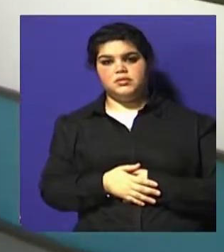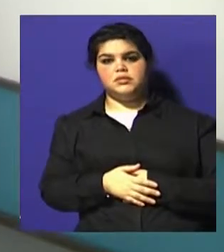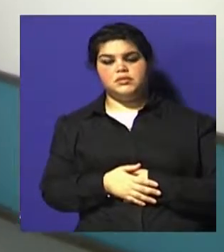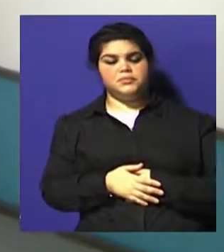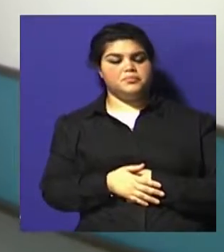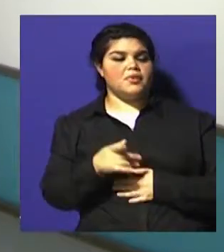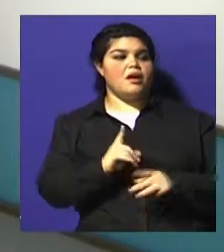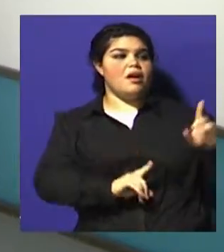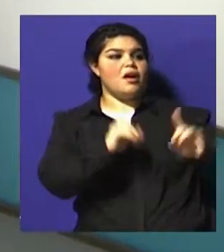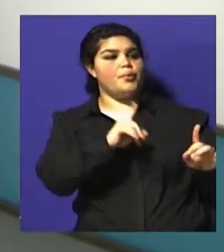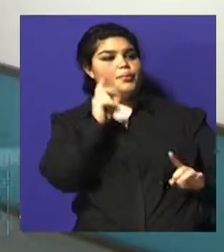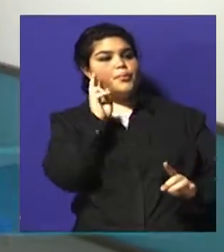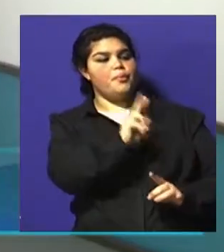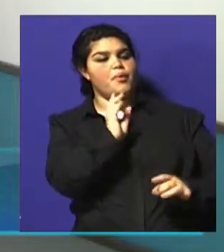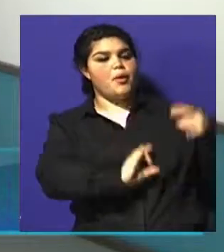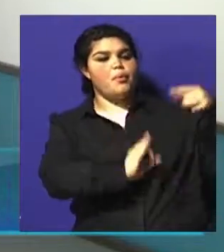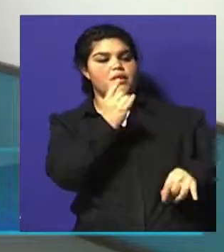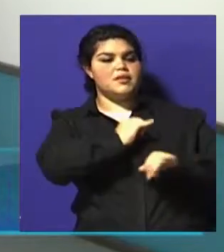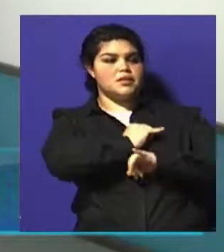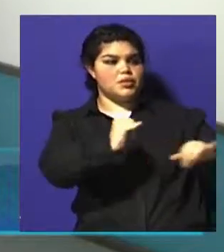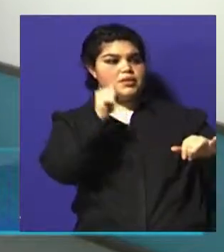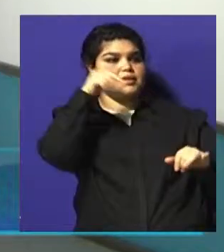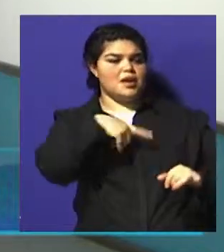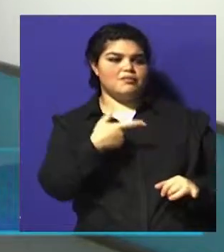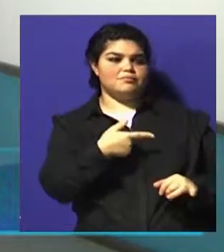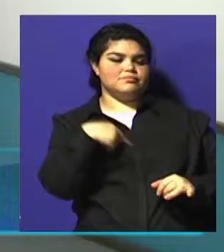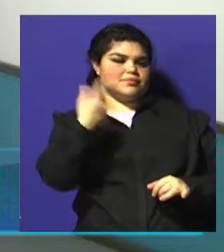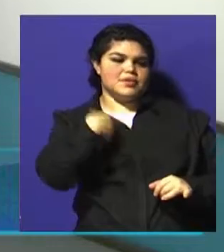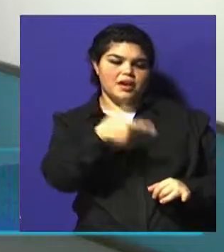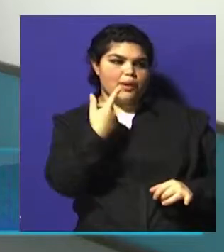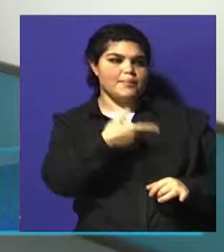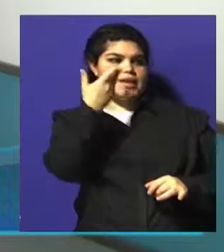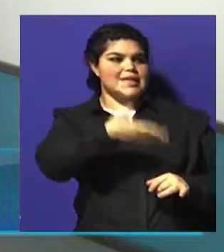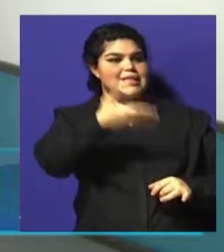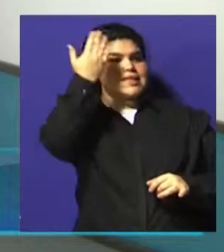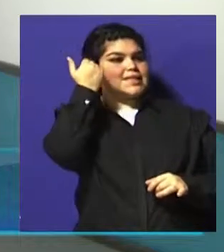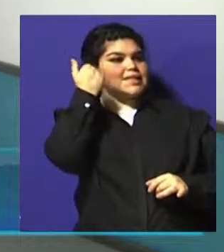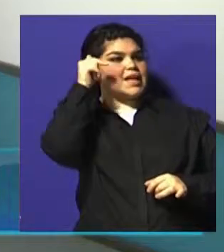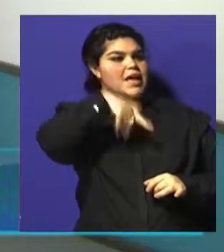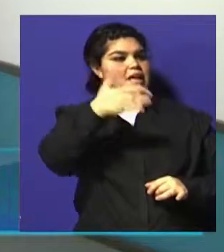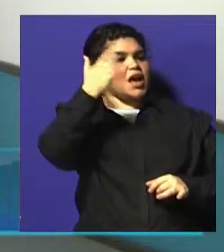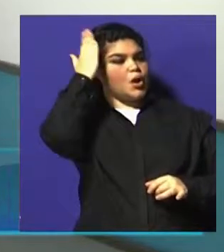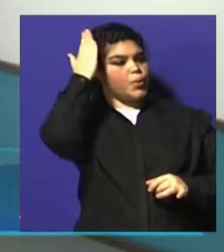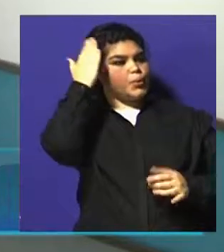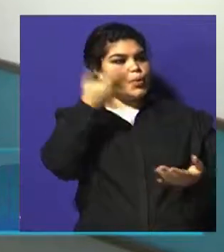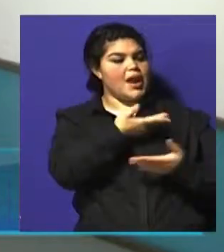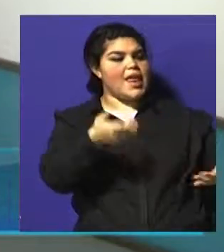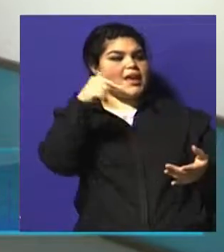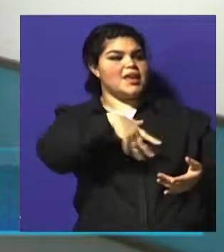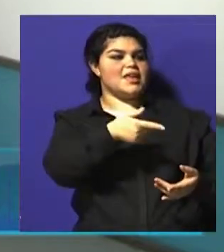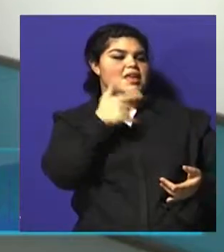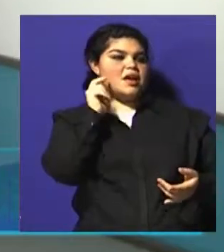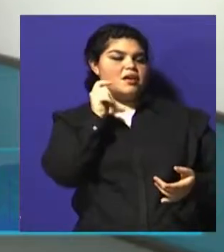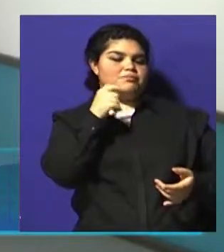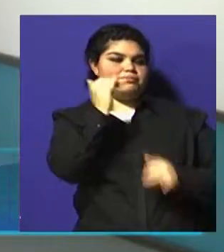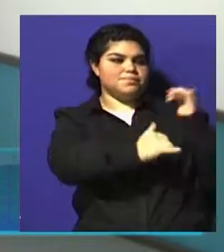Si han seguido las ediciones de Universidad Noticias, ha estado saliendo al aire con nosotros Gisela Ferraro, conductora de Cultura al Aire, encargada de toda la información